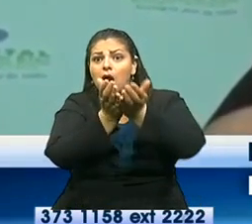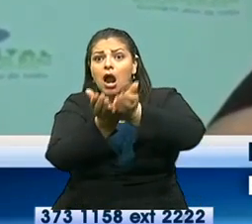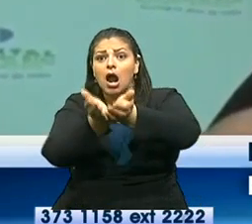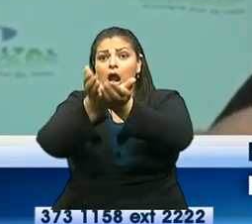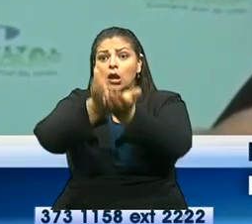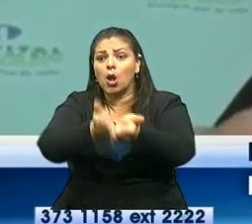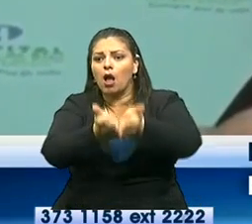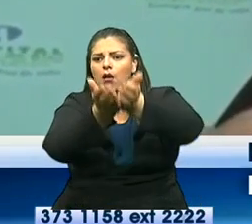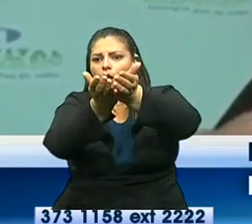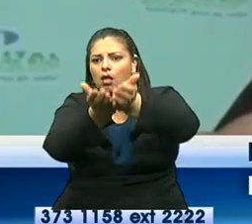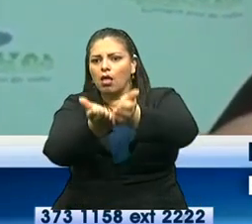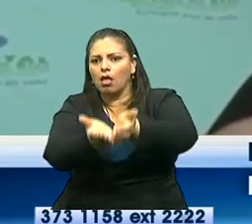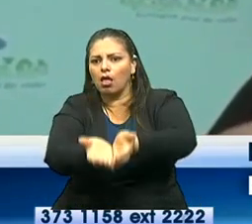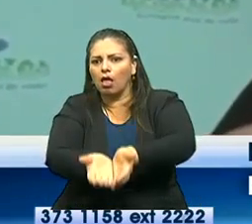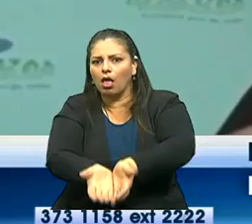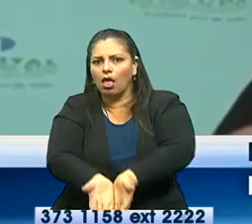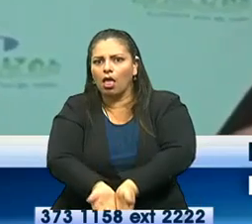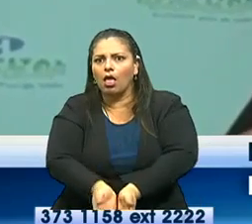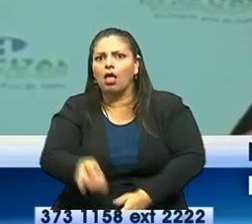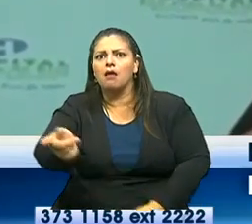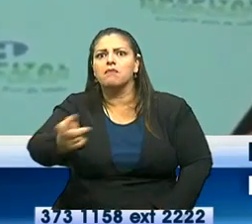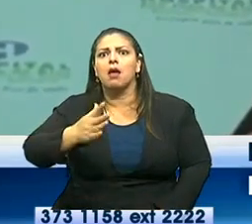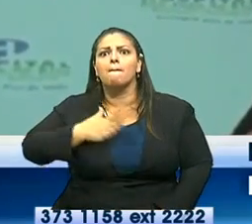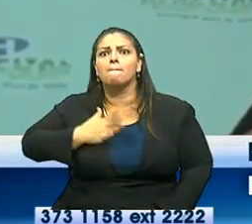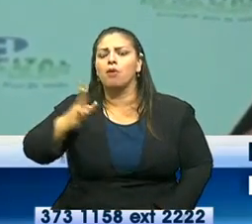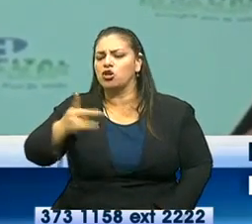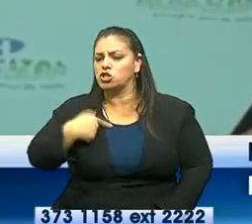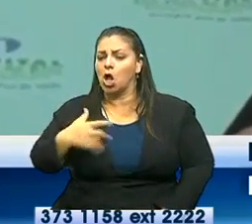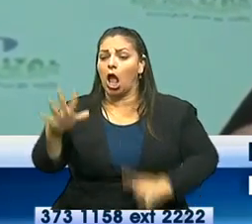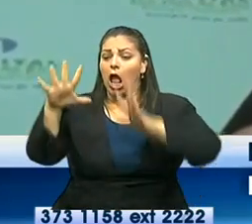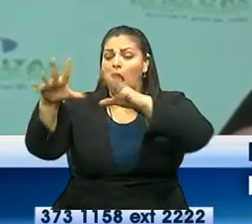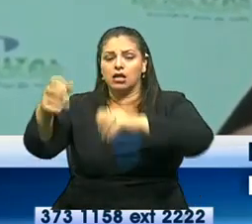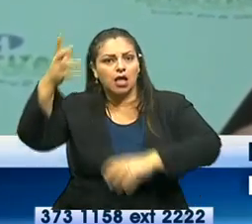hasta donde me dio. Ya no alcanza a ver nada y